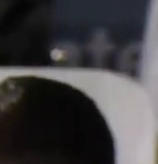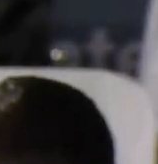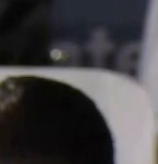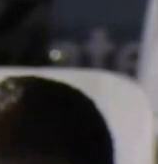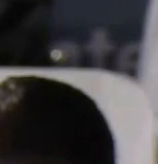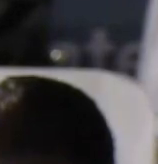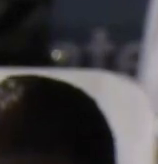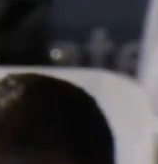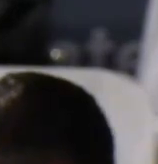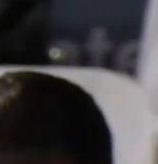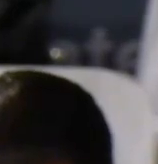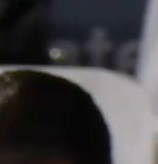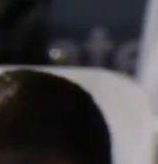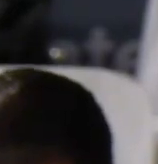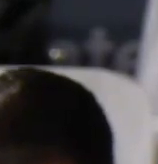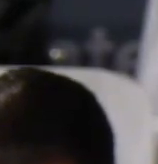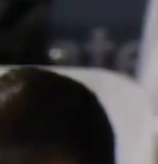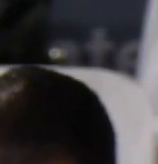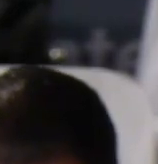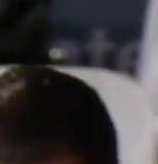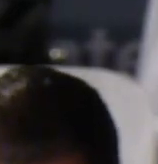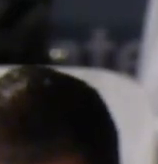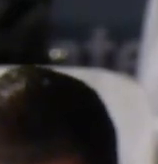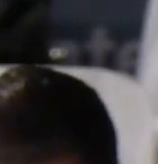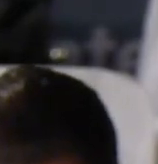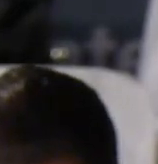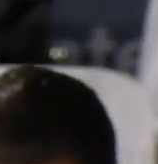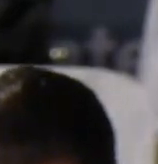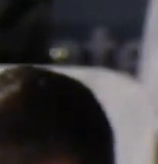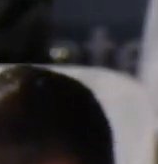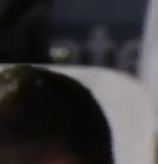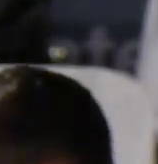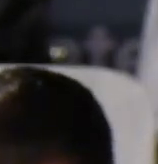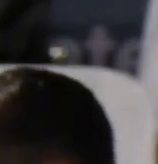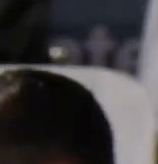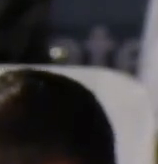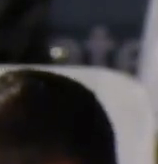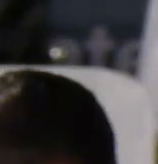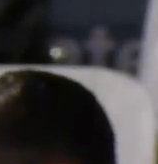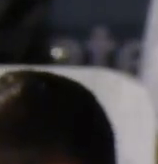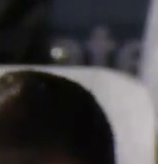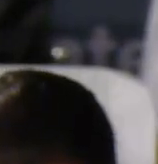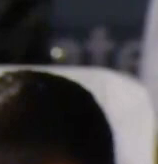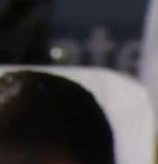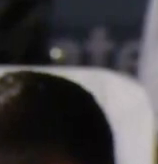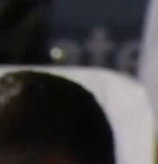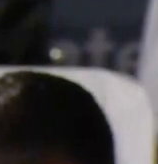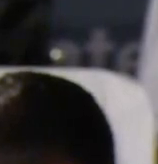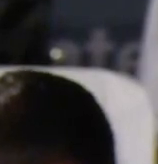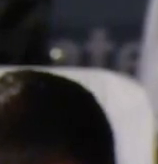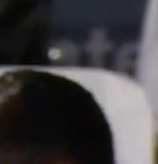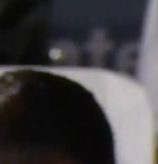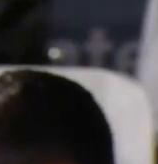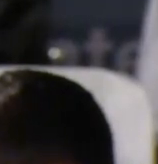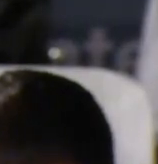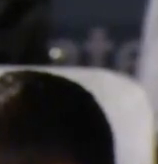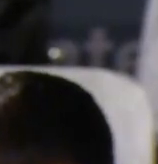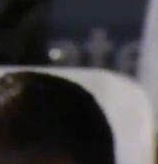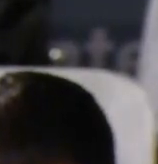lugar desde donde estamos transmitiendo en vivo a través de las distintas plataformas digitales. Nos encontramos en la página de internet